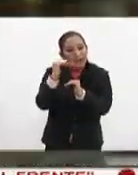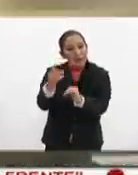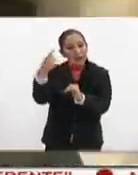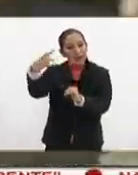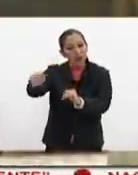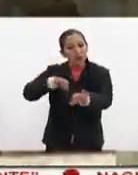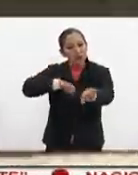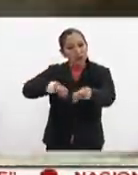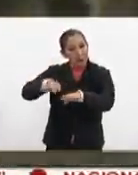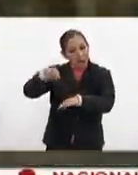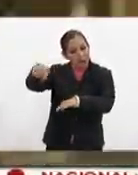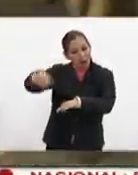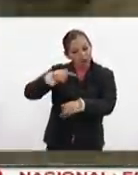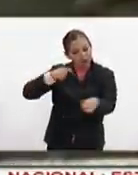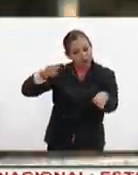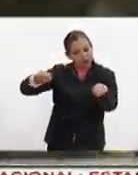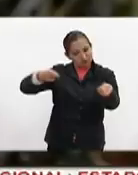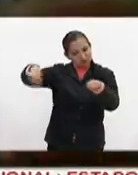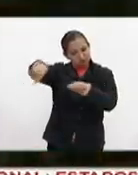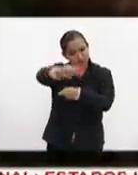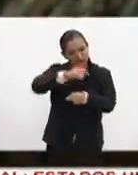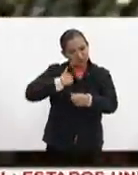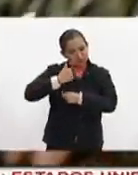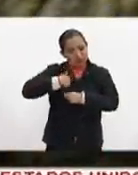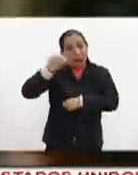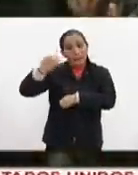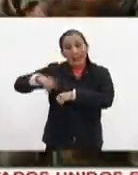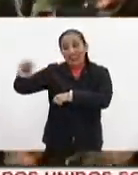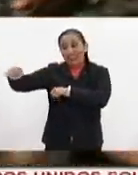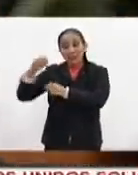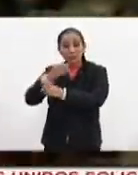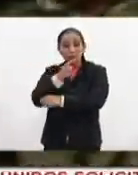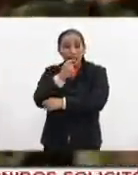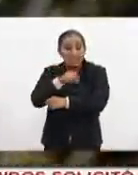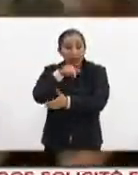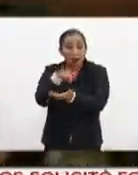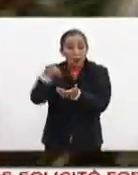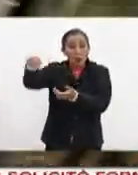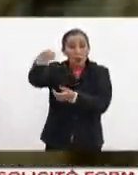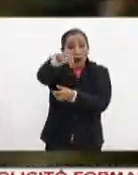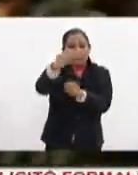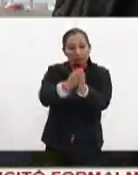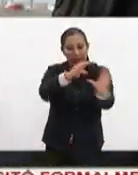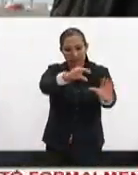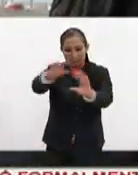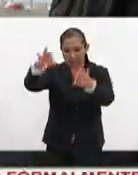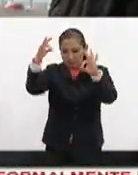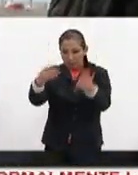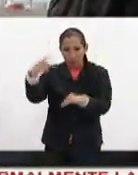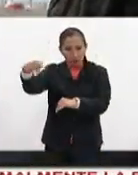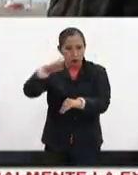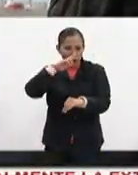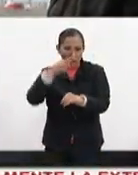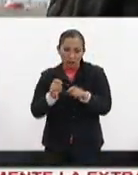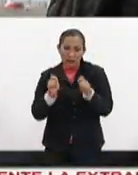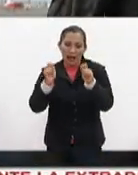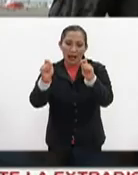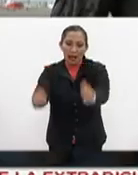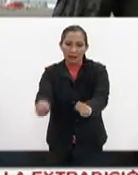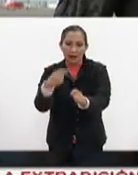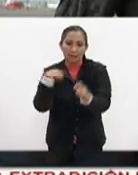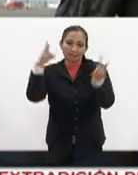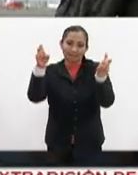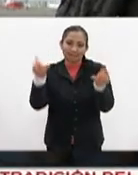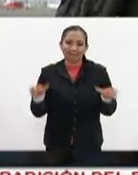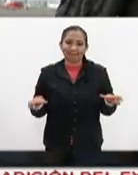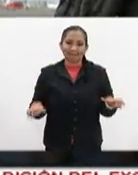la actuación de las Fuerzas Armadas mientras avanza el reforzamiento de las policías locales para que cumplan con sus responsabilidades en